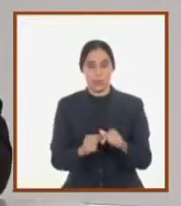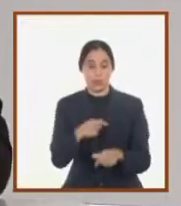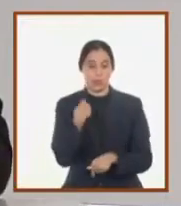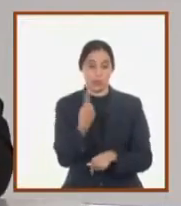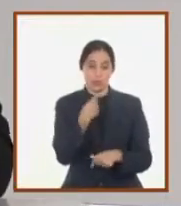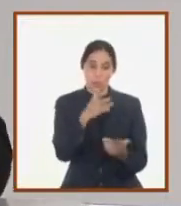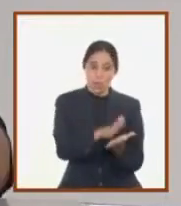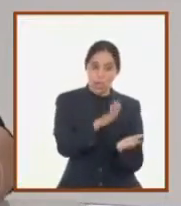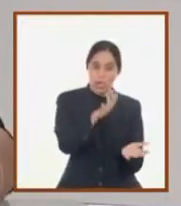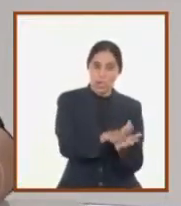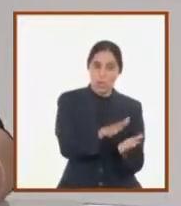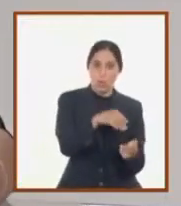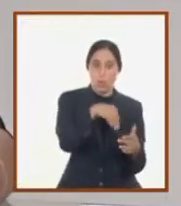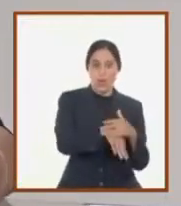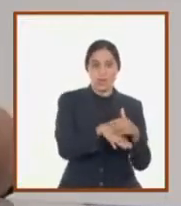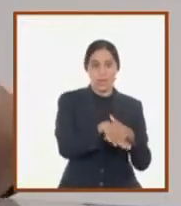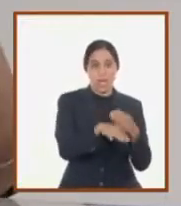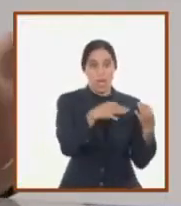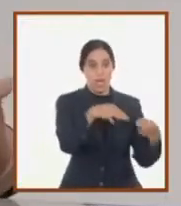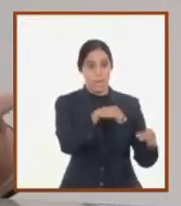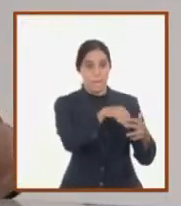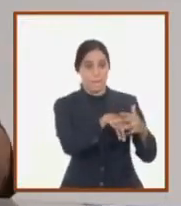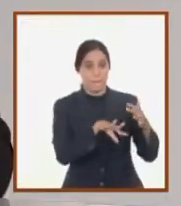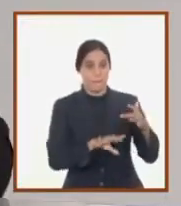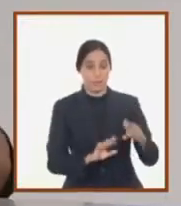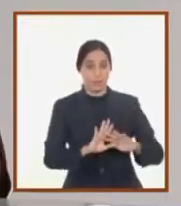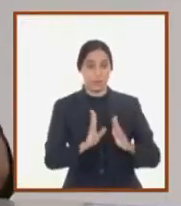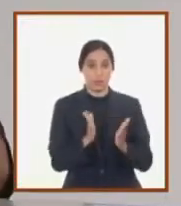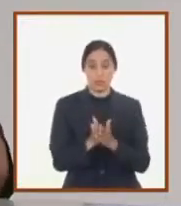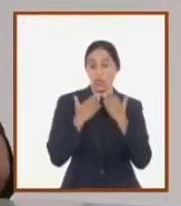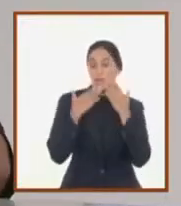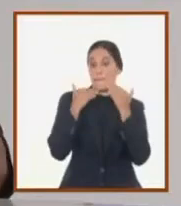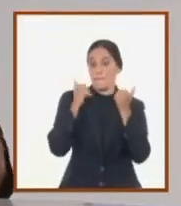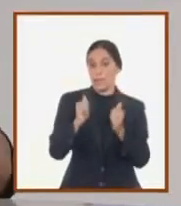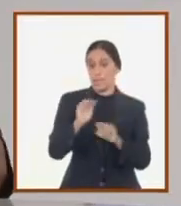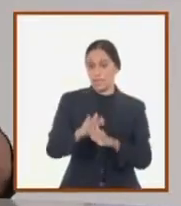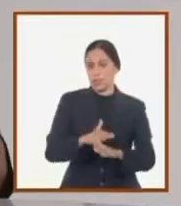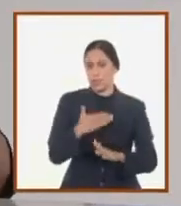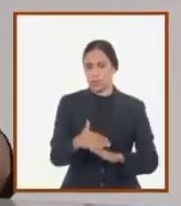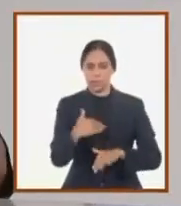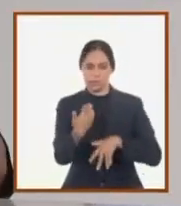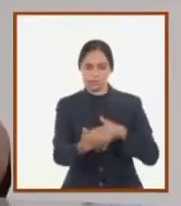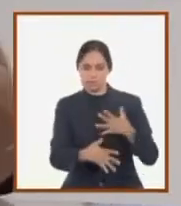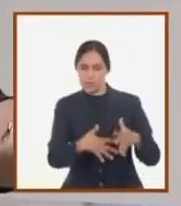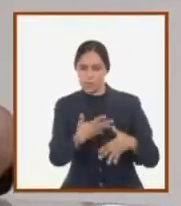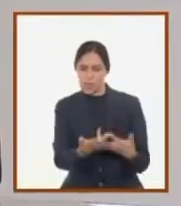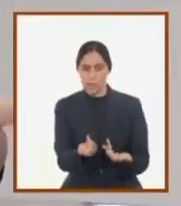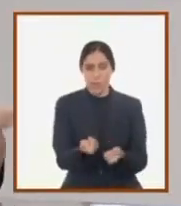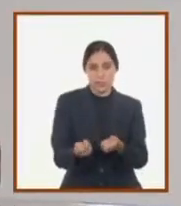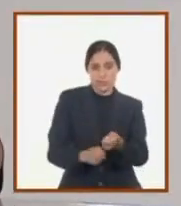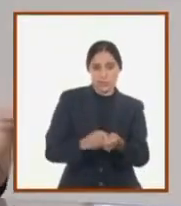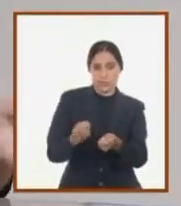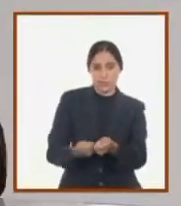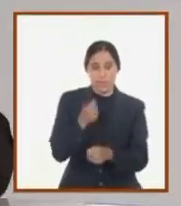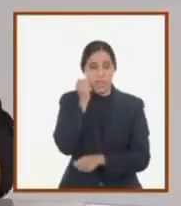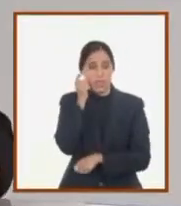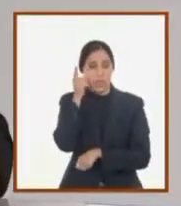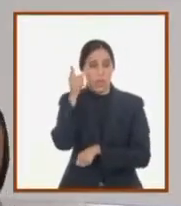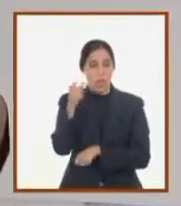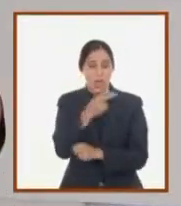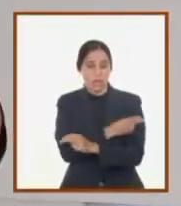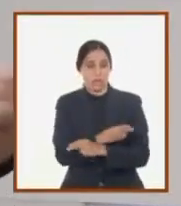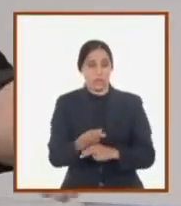Celia se encargó de guardar han sido justo para eso y para que además en medio de este contexto de combate ideológico que existe la historia también